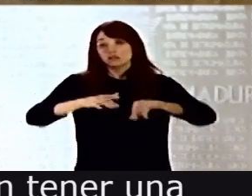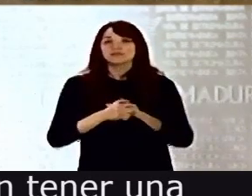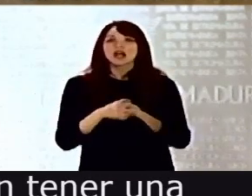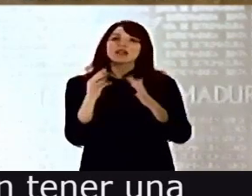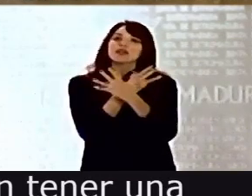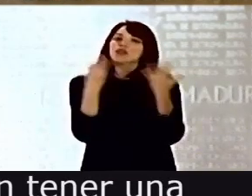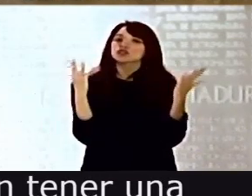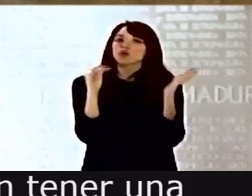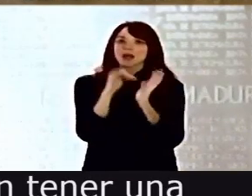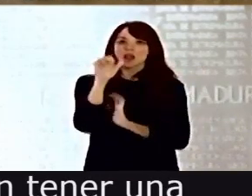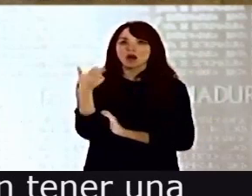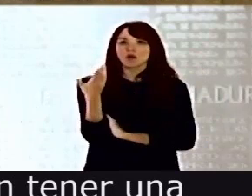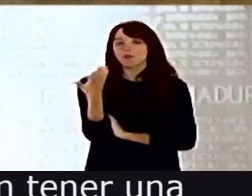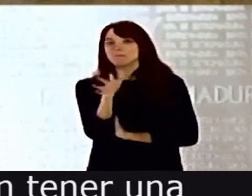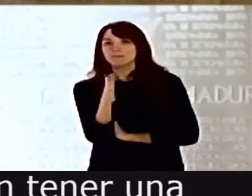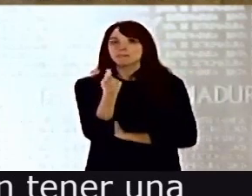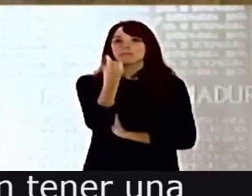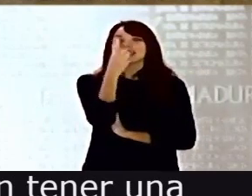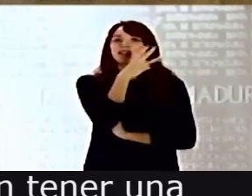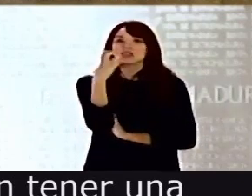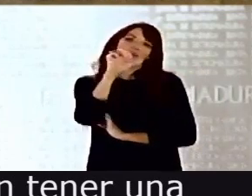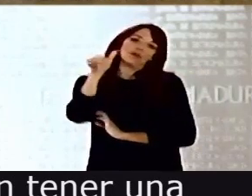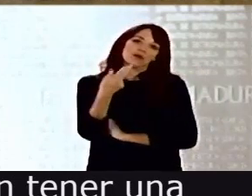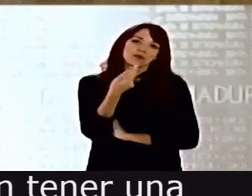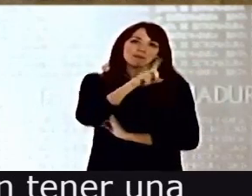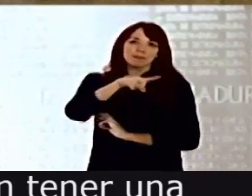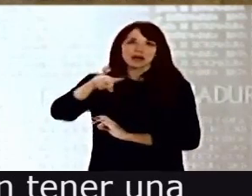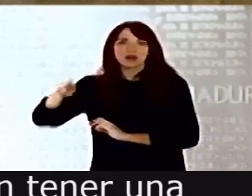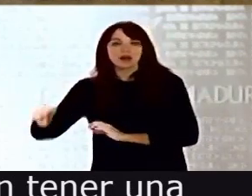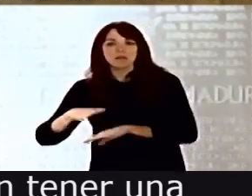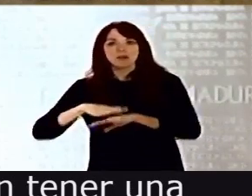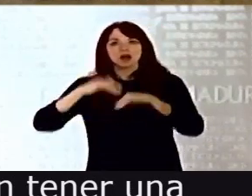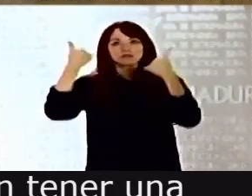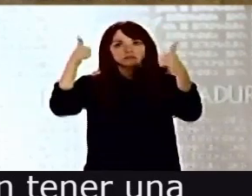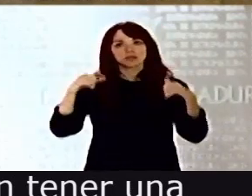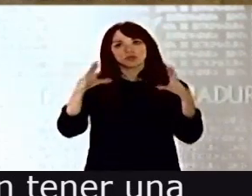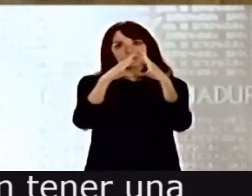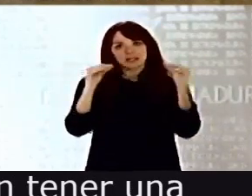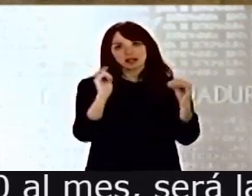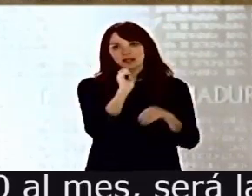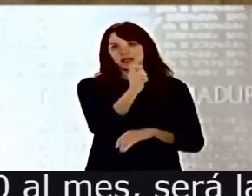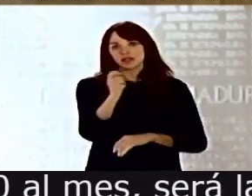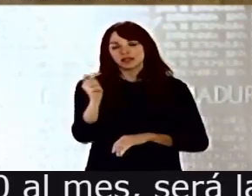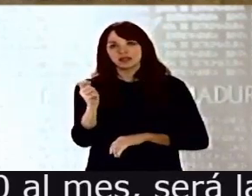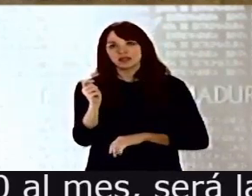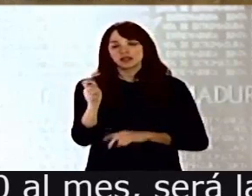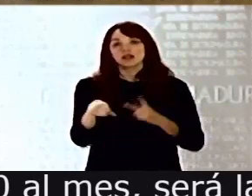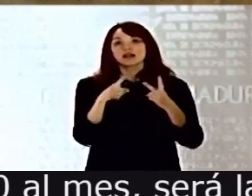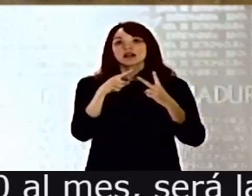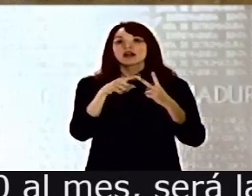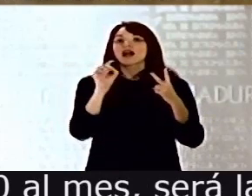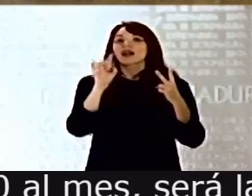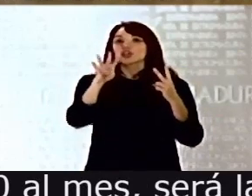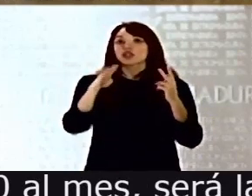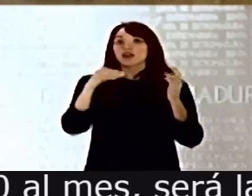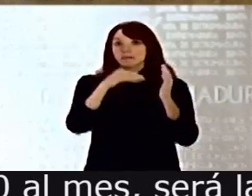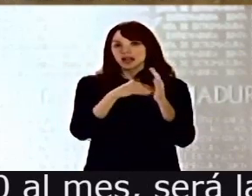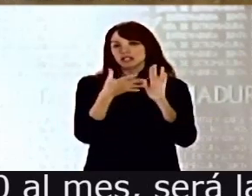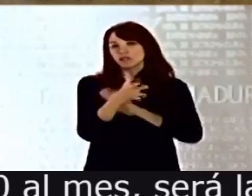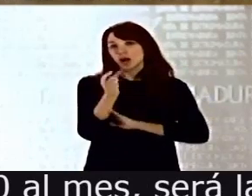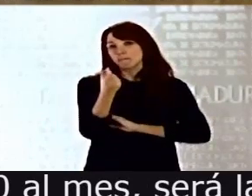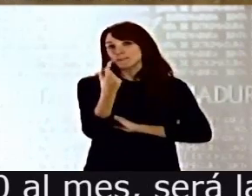18.000 euros, unos 1.300 al mes, serán las retribuciones para los titulados universitarios, 14.000 euros, unos 1.000 euros